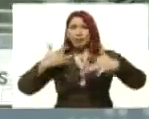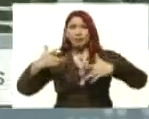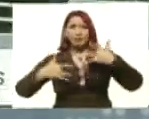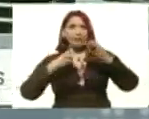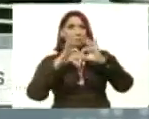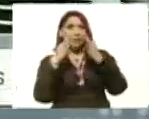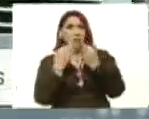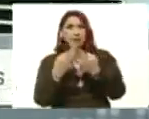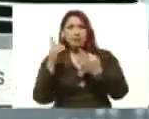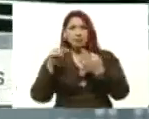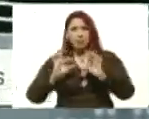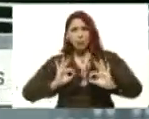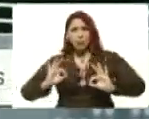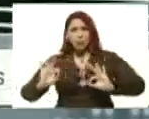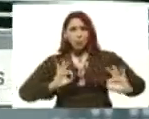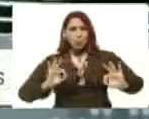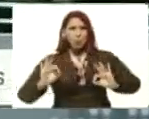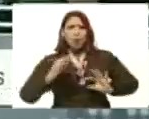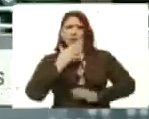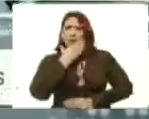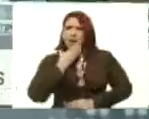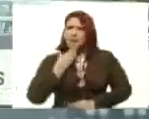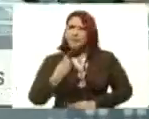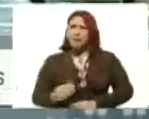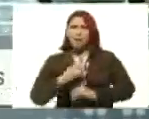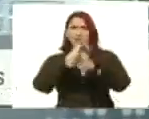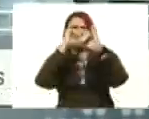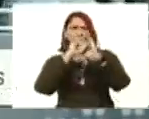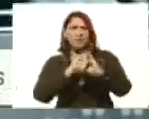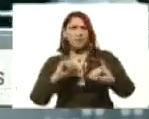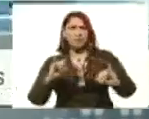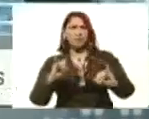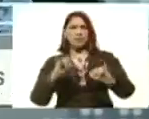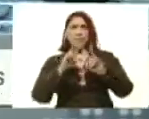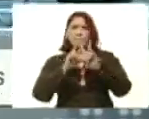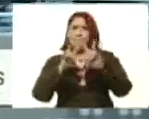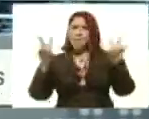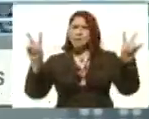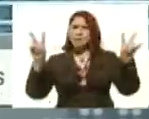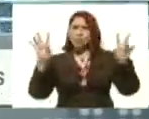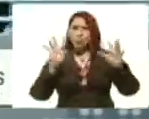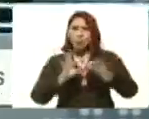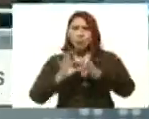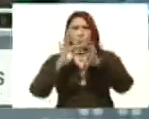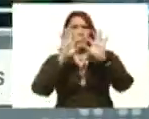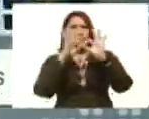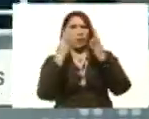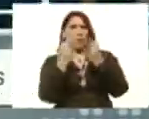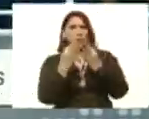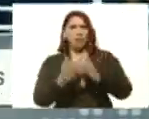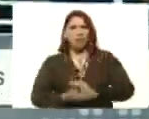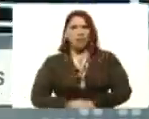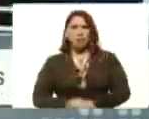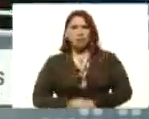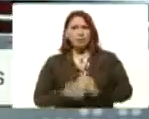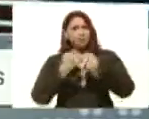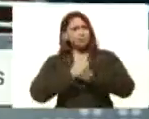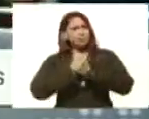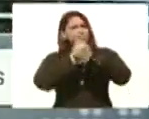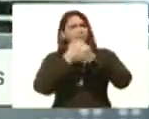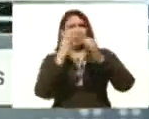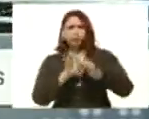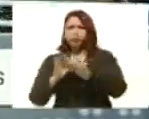familiar y prepararnos para unas Navidades felices, en paz, en unión familiar, amor y